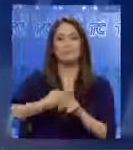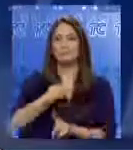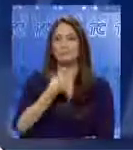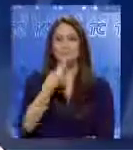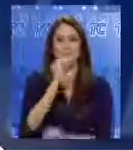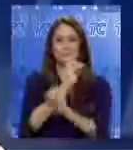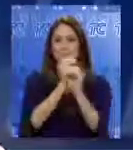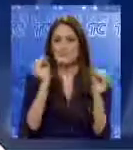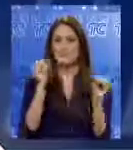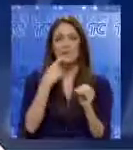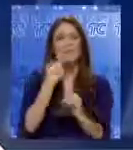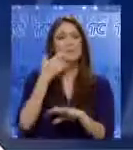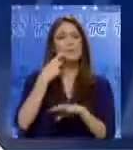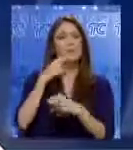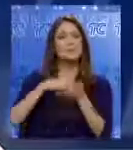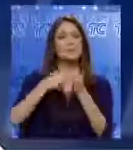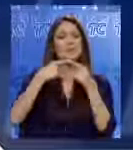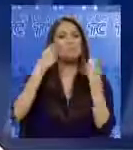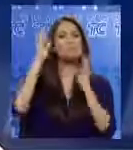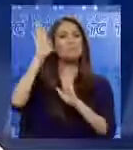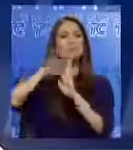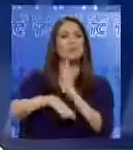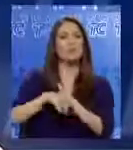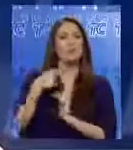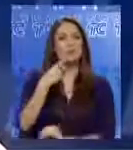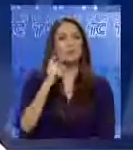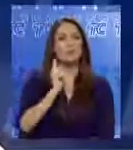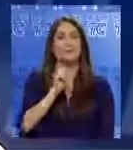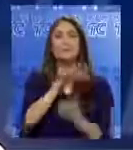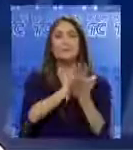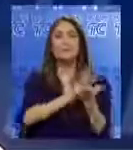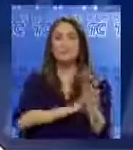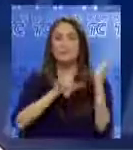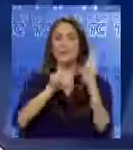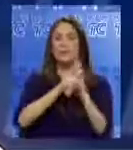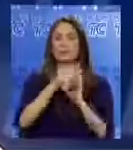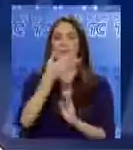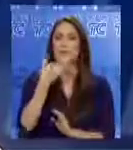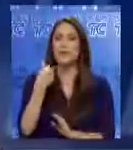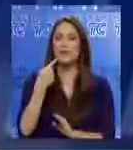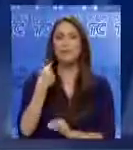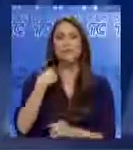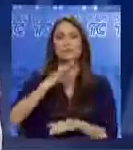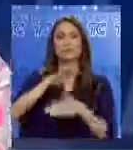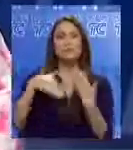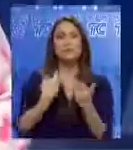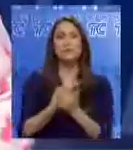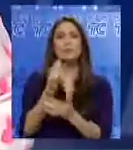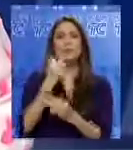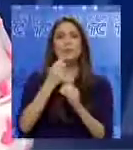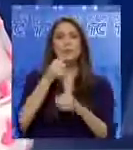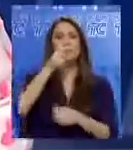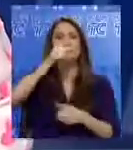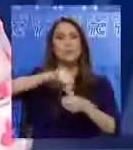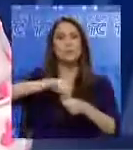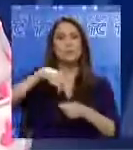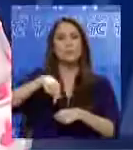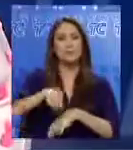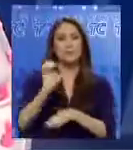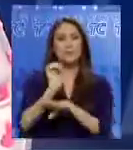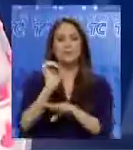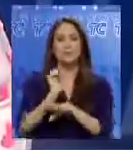a la iniciativa del ejecutivo de enviar a la asamblea un proyecto de ley que aportaría a mejorar la distribución de los ingresos petroleros en nuestro